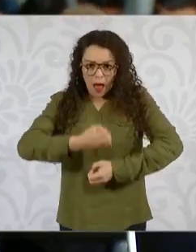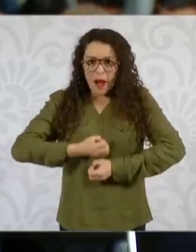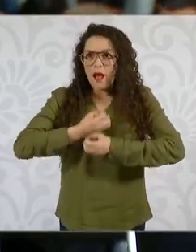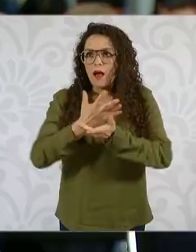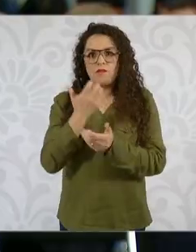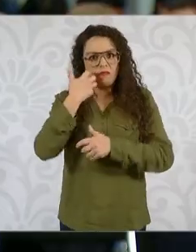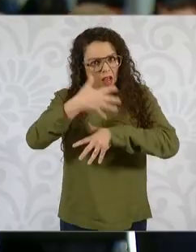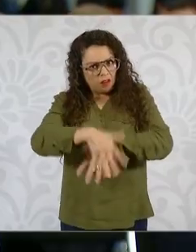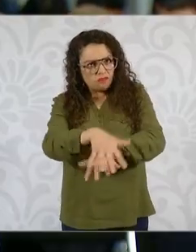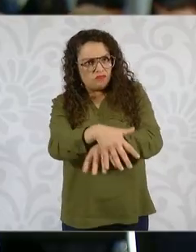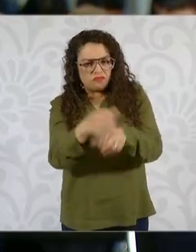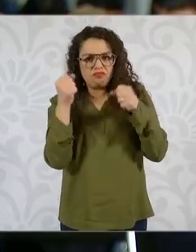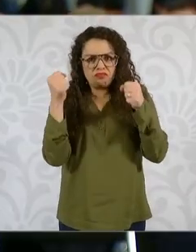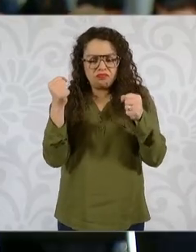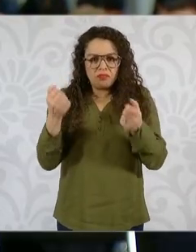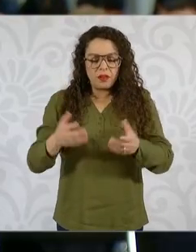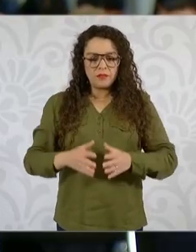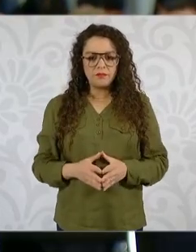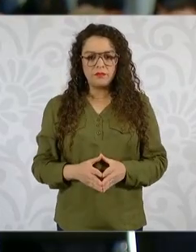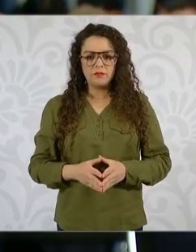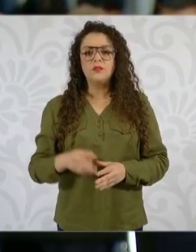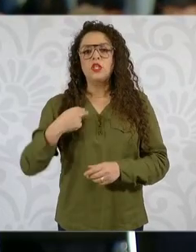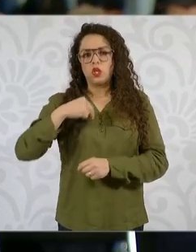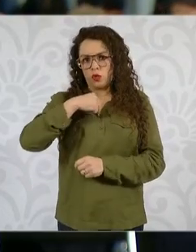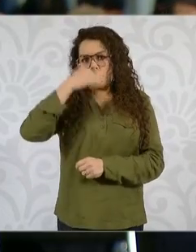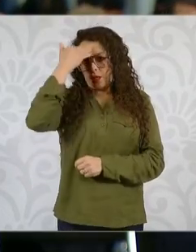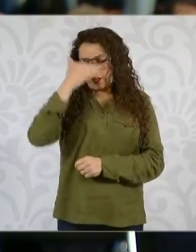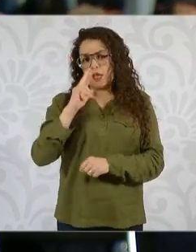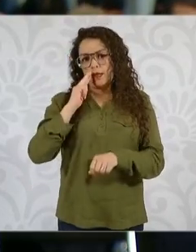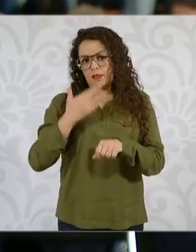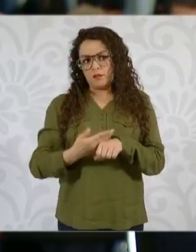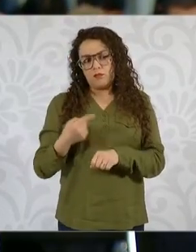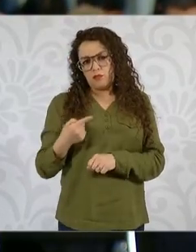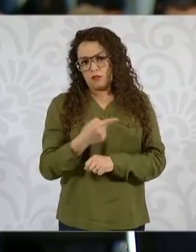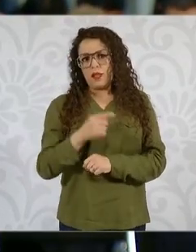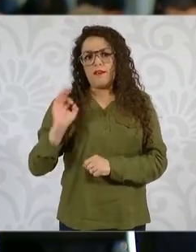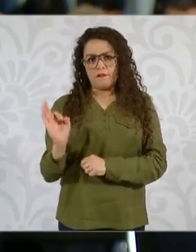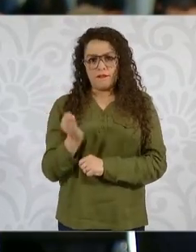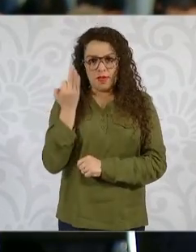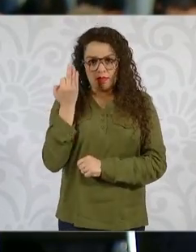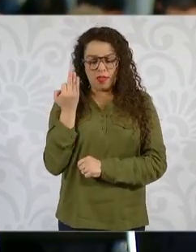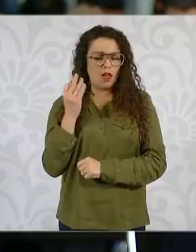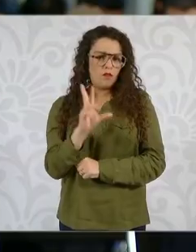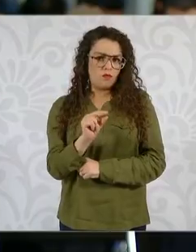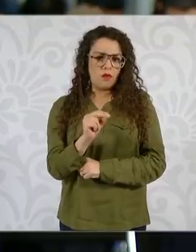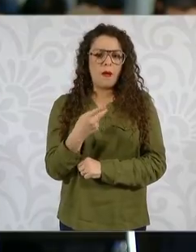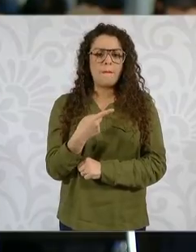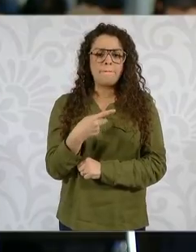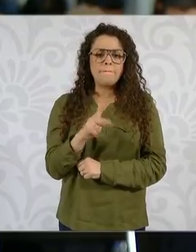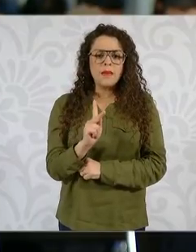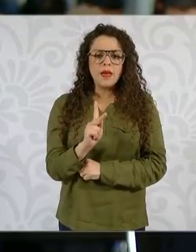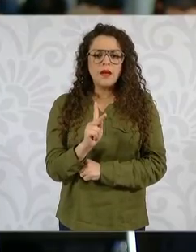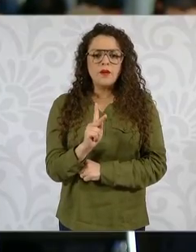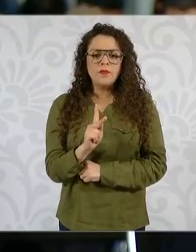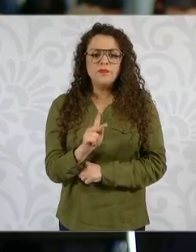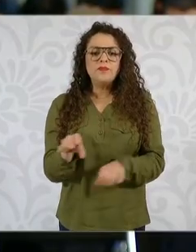pues evidentemente no sucederá pero que es de qué manera le garantiza que esto puede